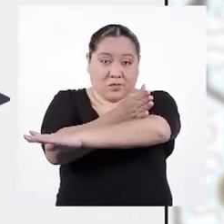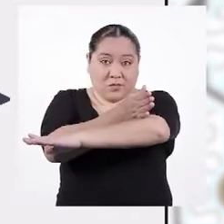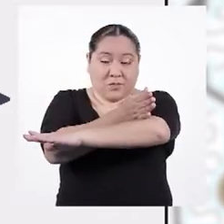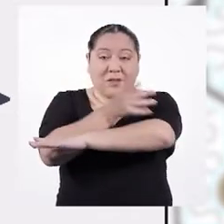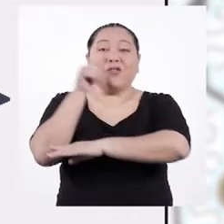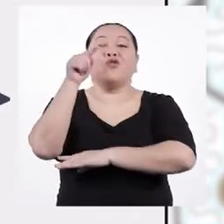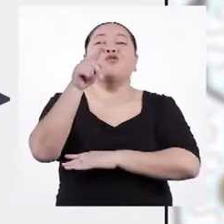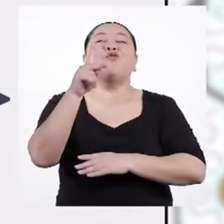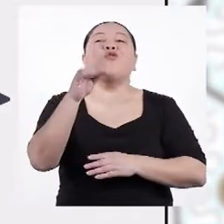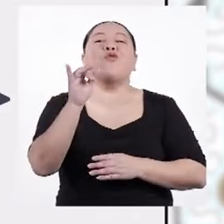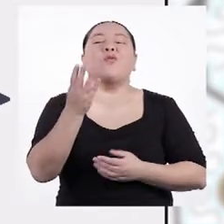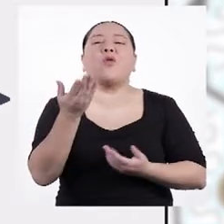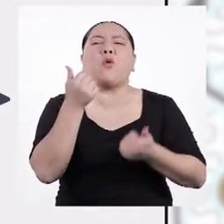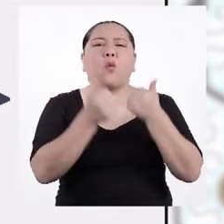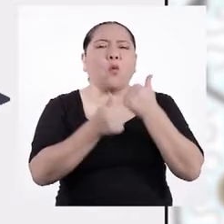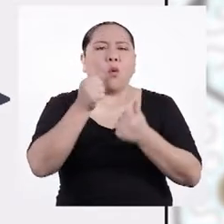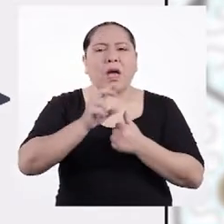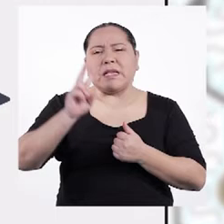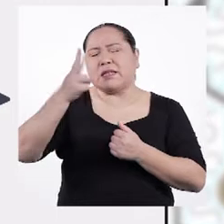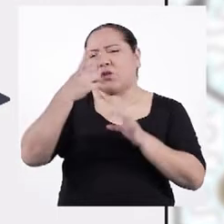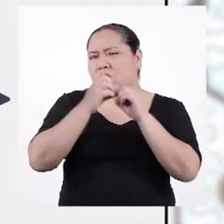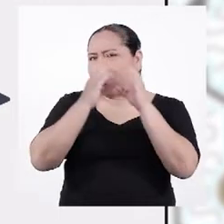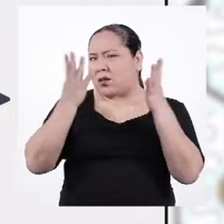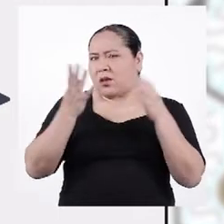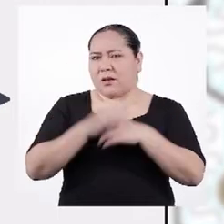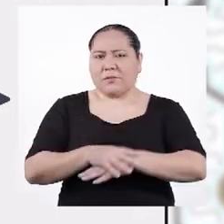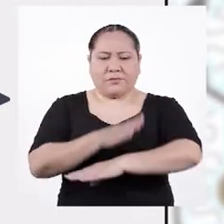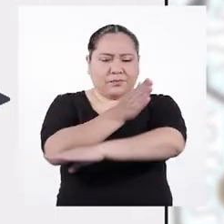Ahora te toca, Kubi. ¿Cuál fue la segunda fecha?